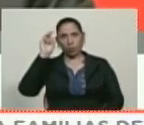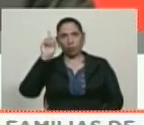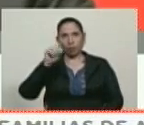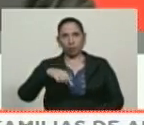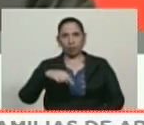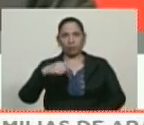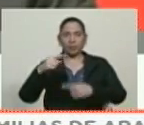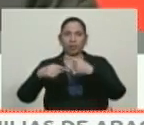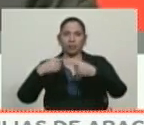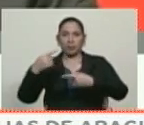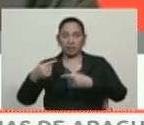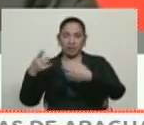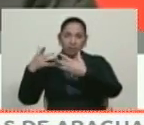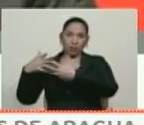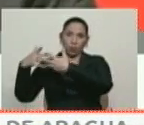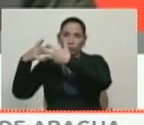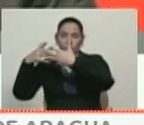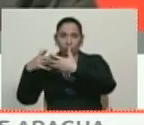los Estados Unidos